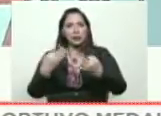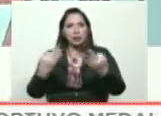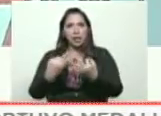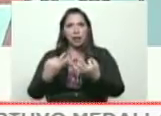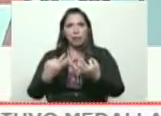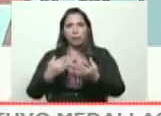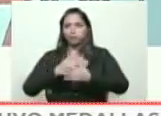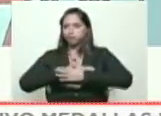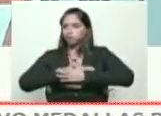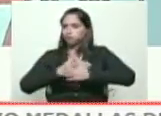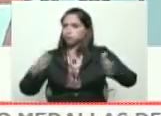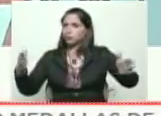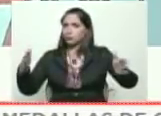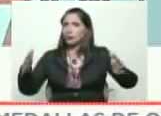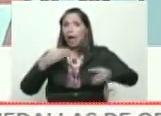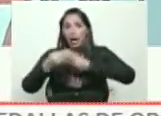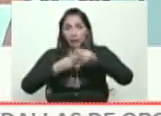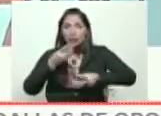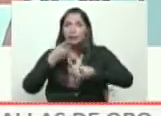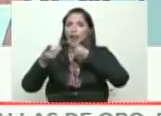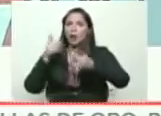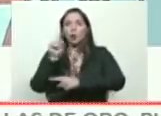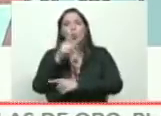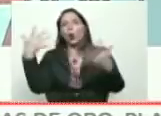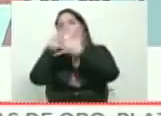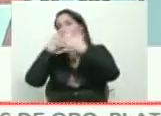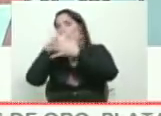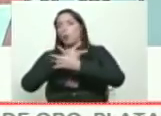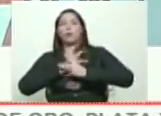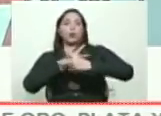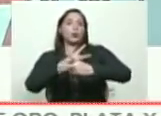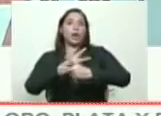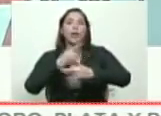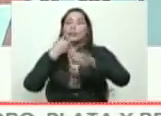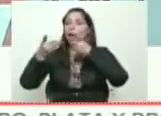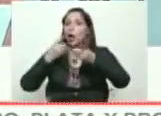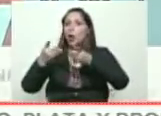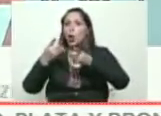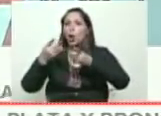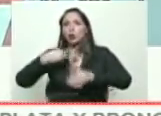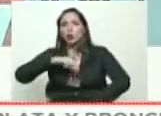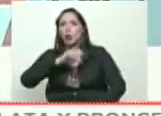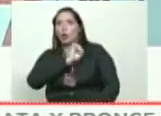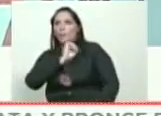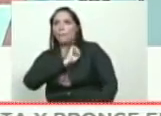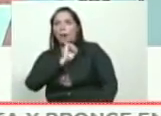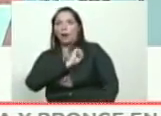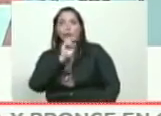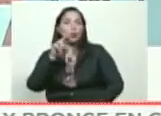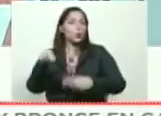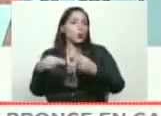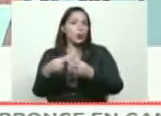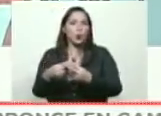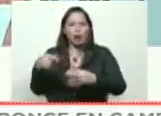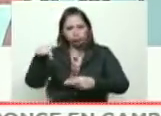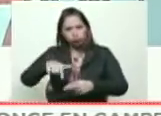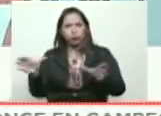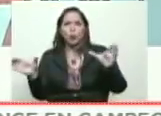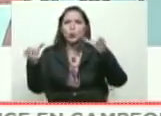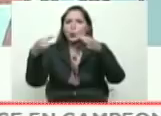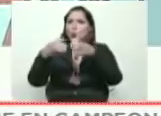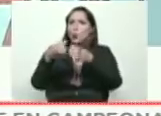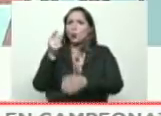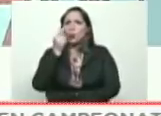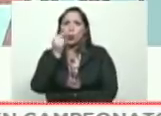el diálogo. Por supuesto que no confundan nuestra voluntad de diálogo con cobardía. Eso jamás va a pasar. Aquí hay un grupo de compañeras